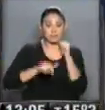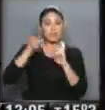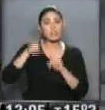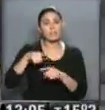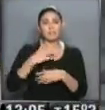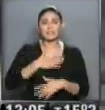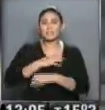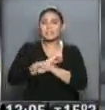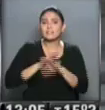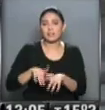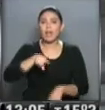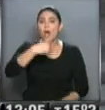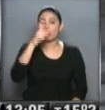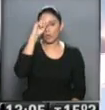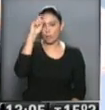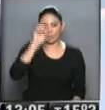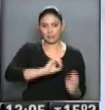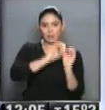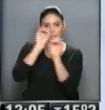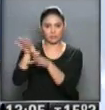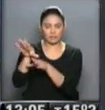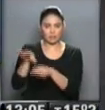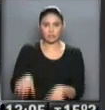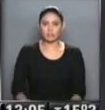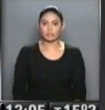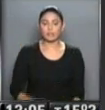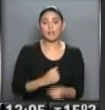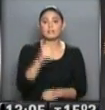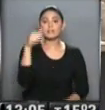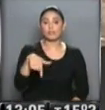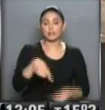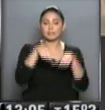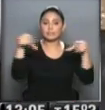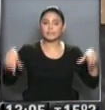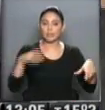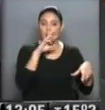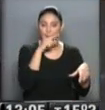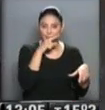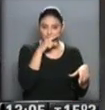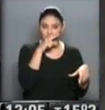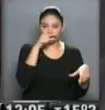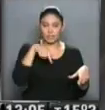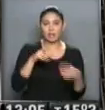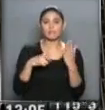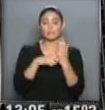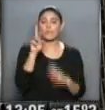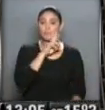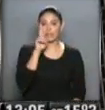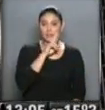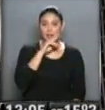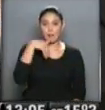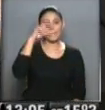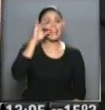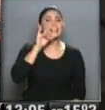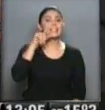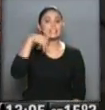grave estado a otro hospital de esa localidad. Mientras tanto, en el Estadio Único de La Plata, la fiscal Ana